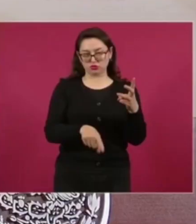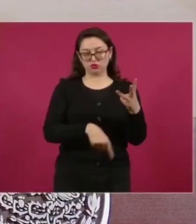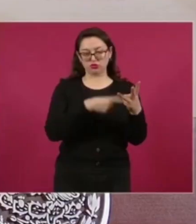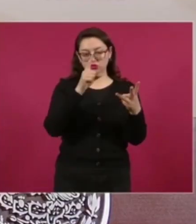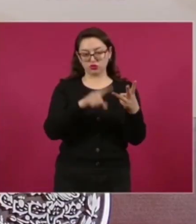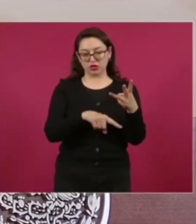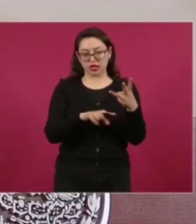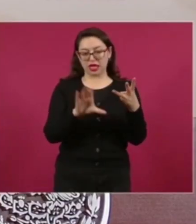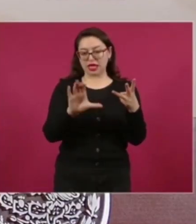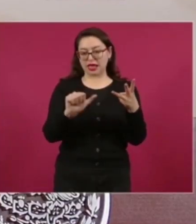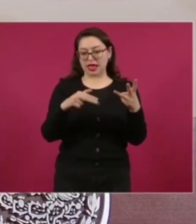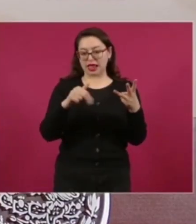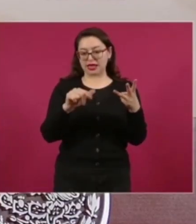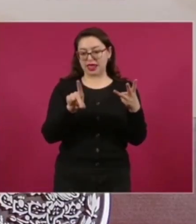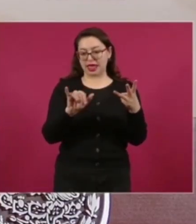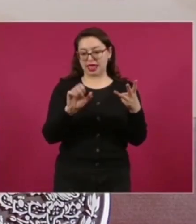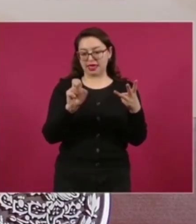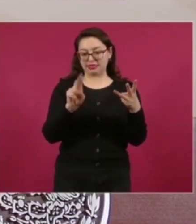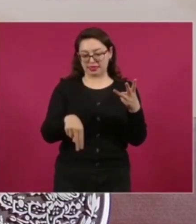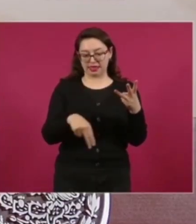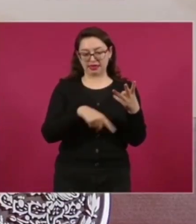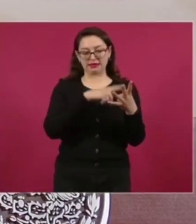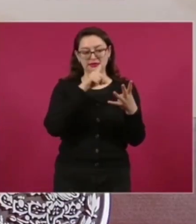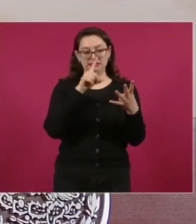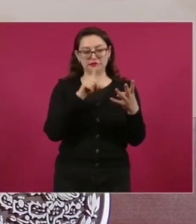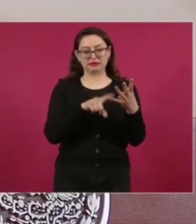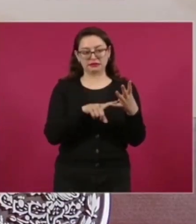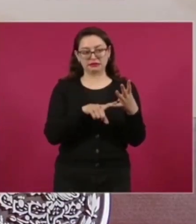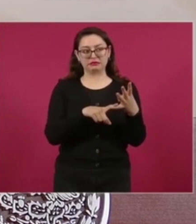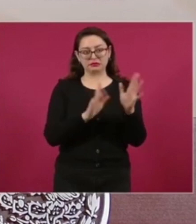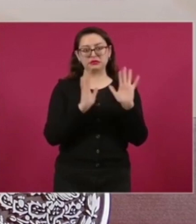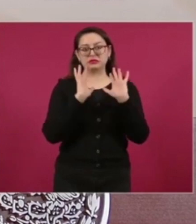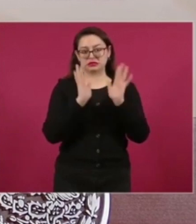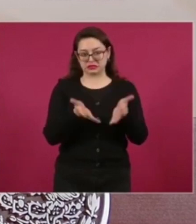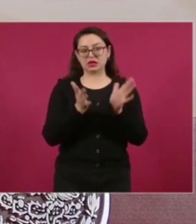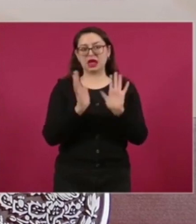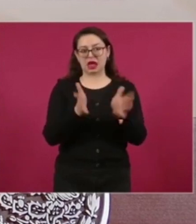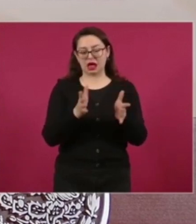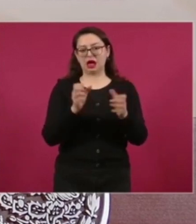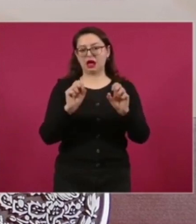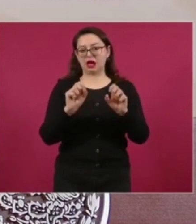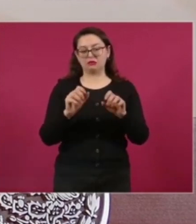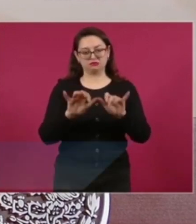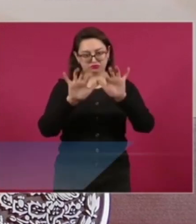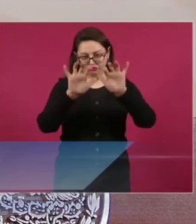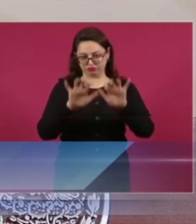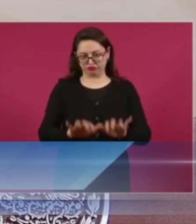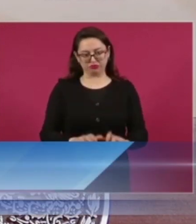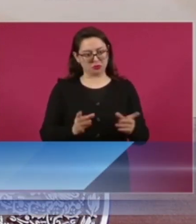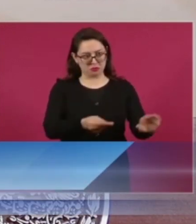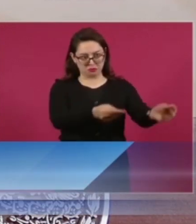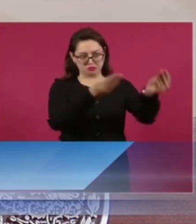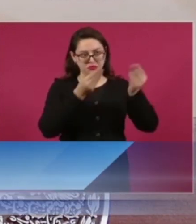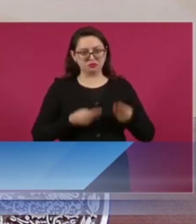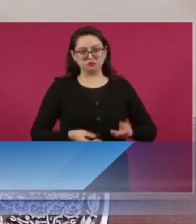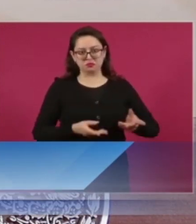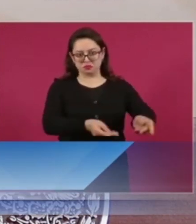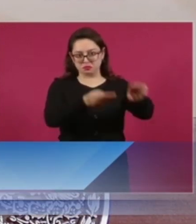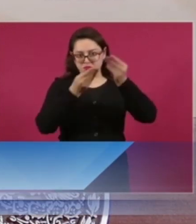Canadian Pacific, Kansas City. Nos establecieron las rutas, estamos analizando los oficios,